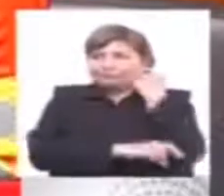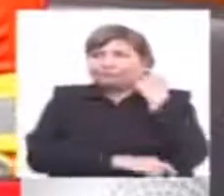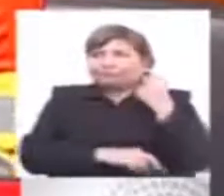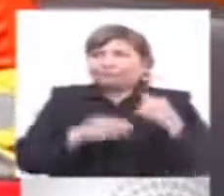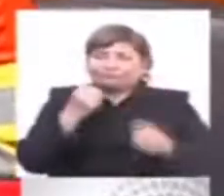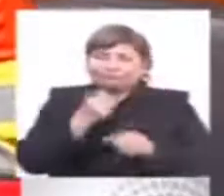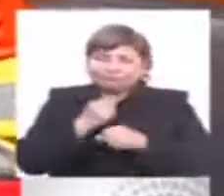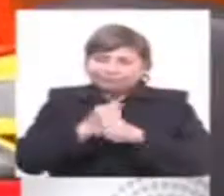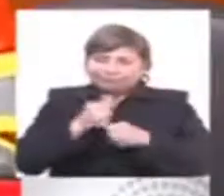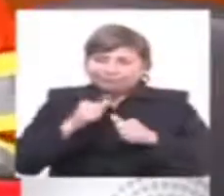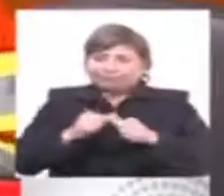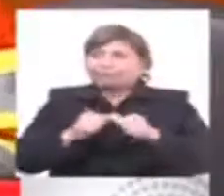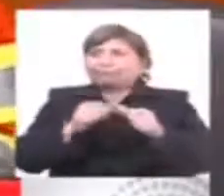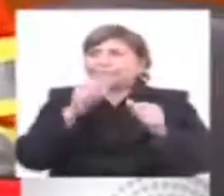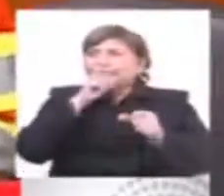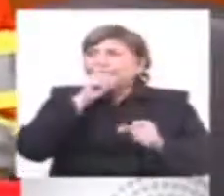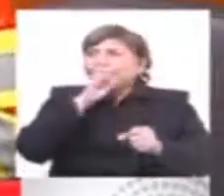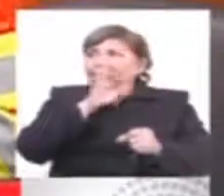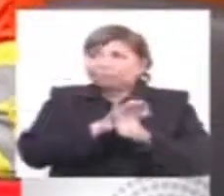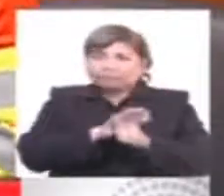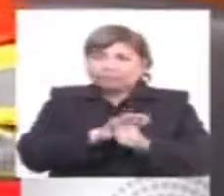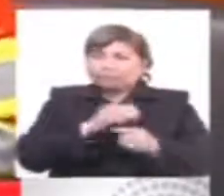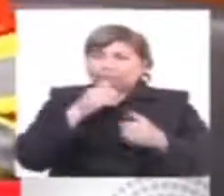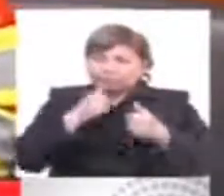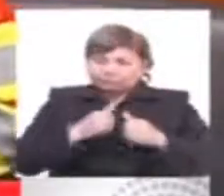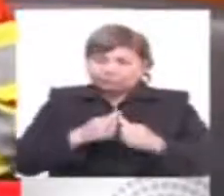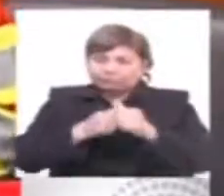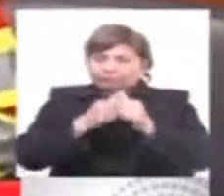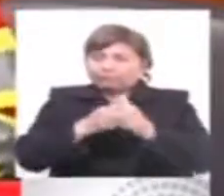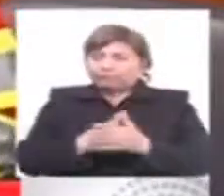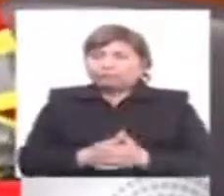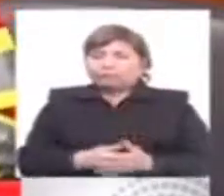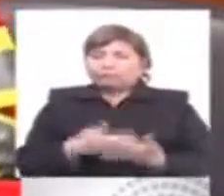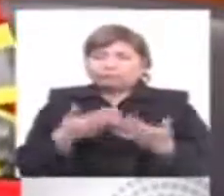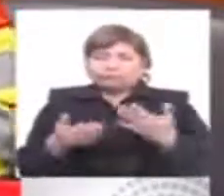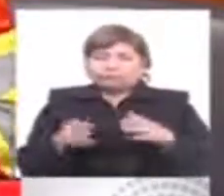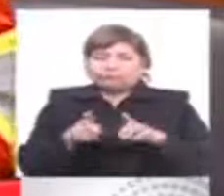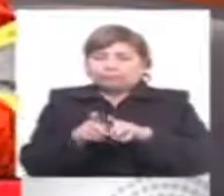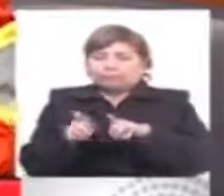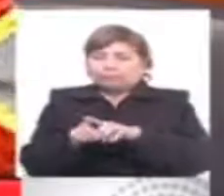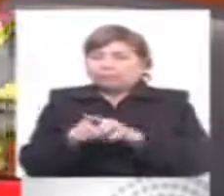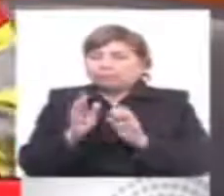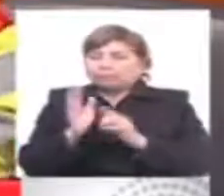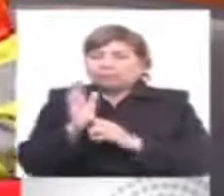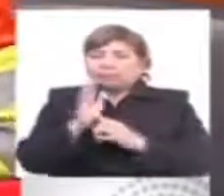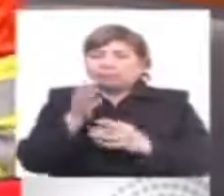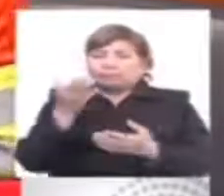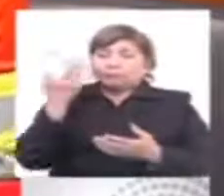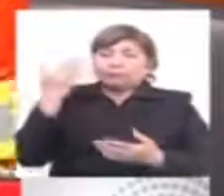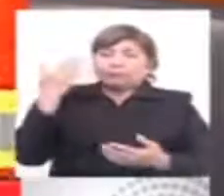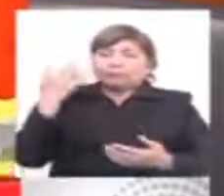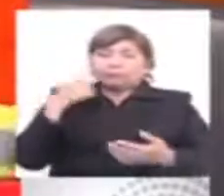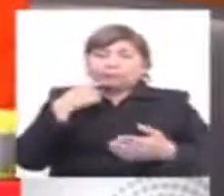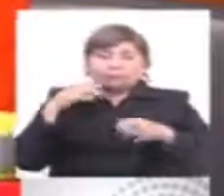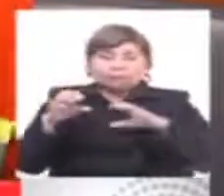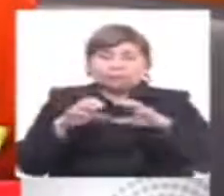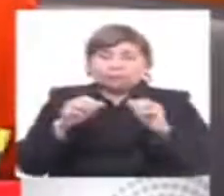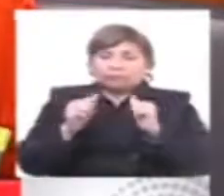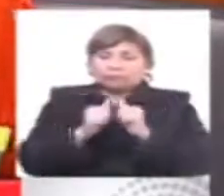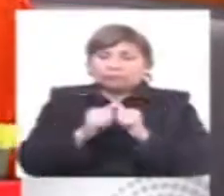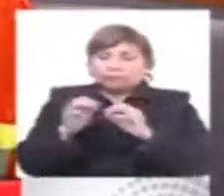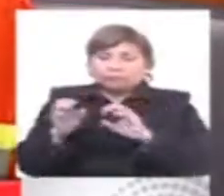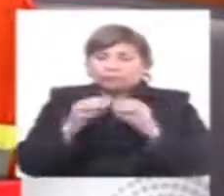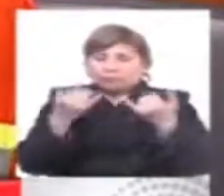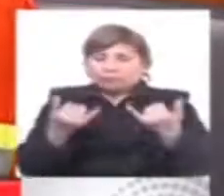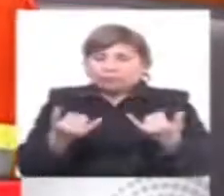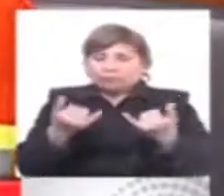sigamos trabajando con ese compromiso así de igual como lo hemos hecho antes y como lo han hecho, como lo están